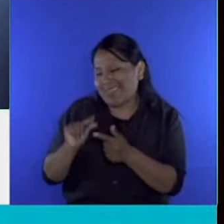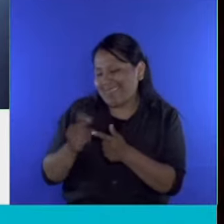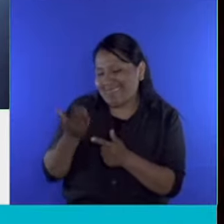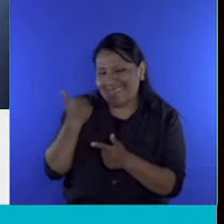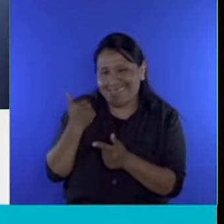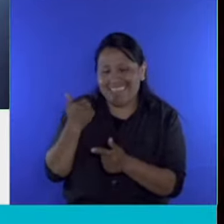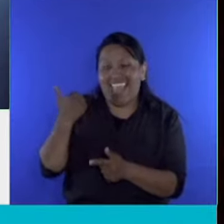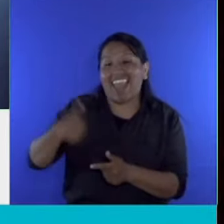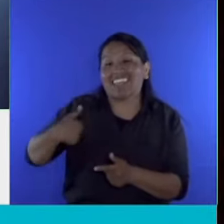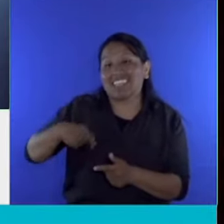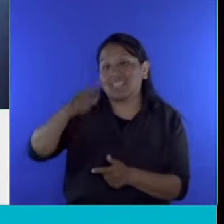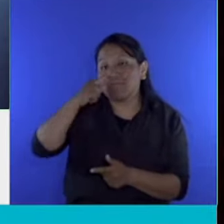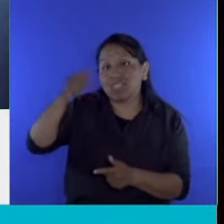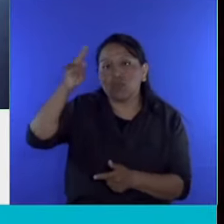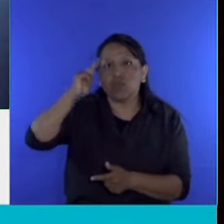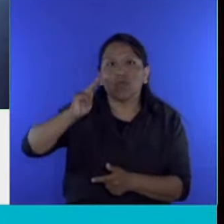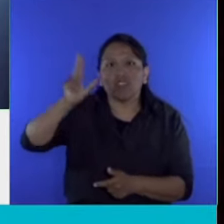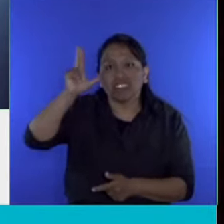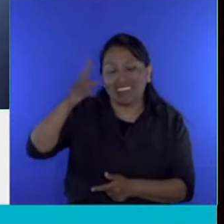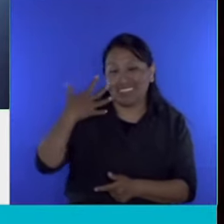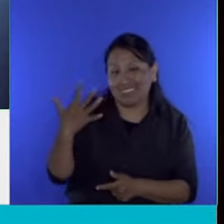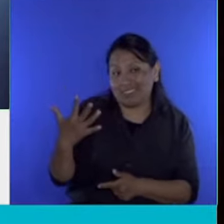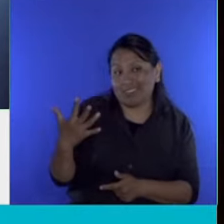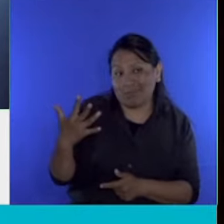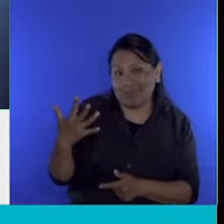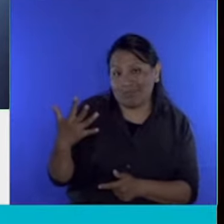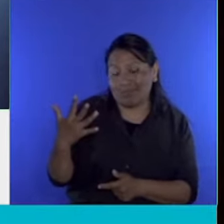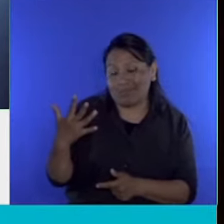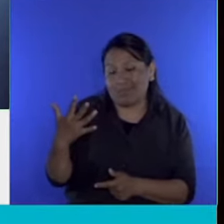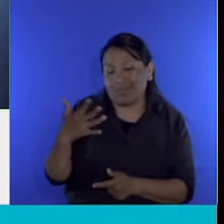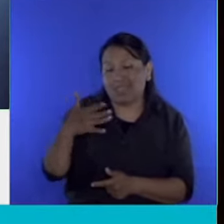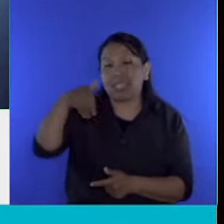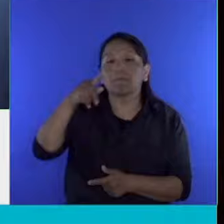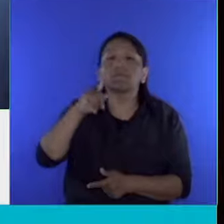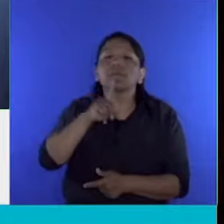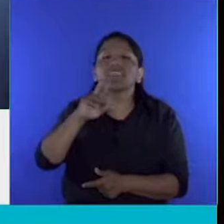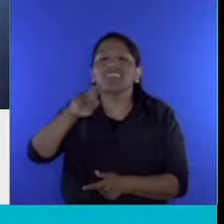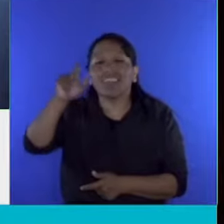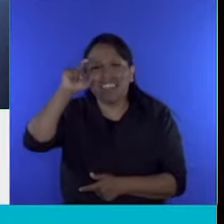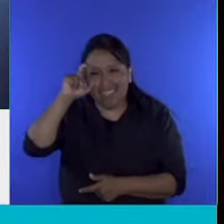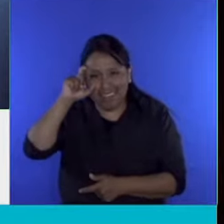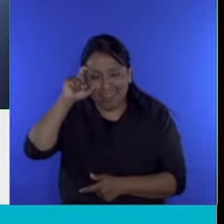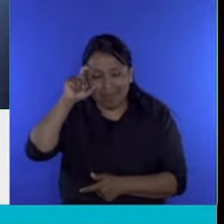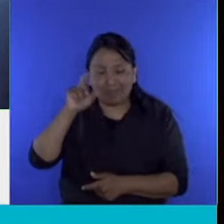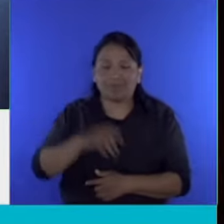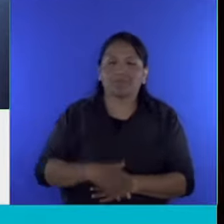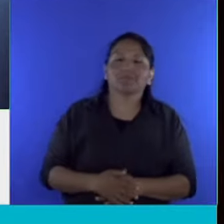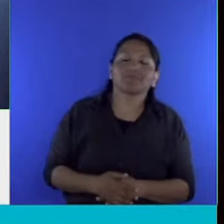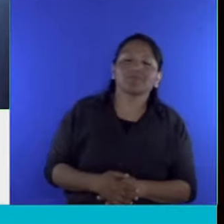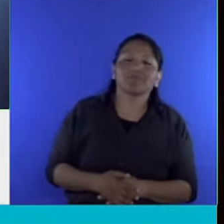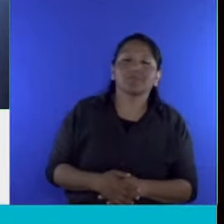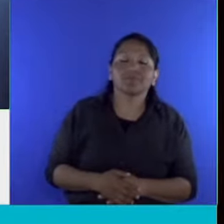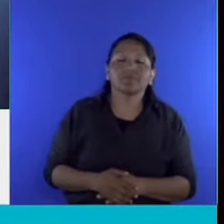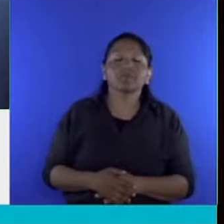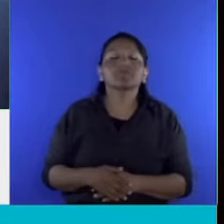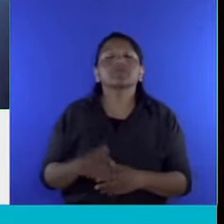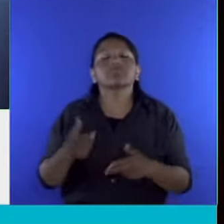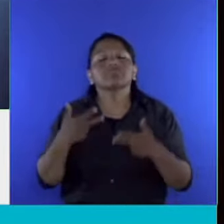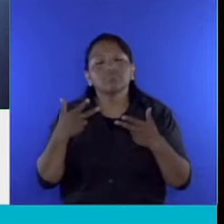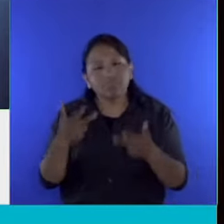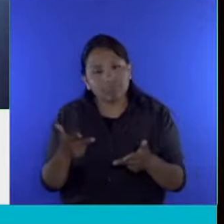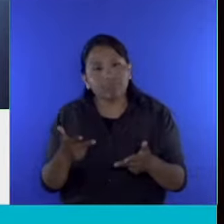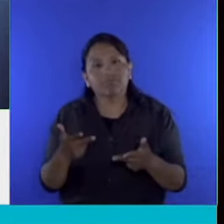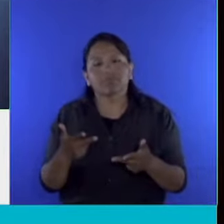Argentina 1985 de Santiago mitre pero también quiero decir que